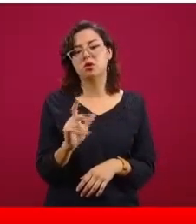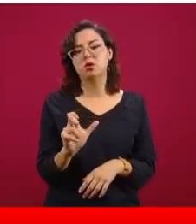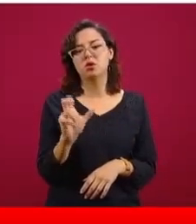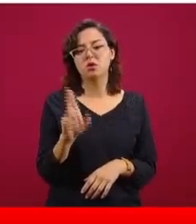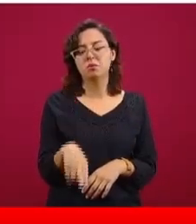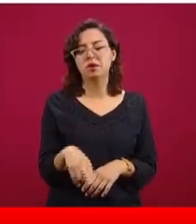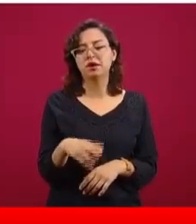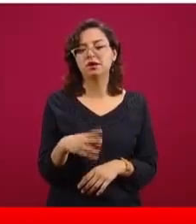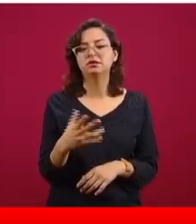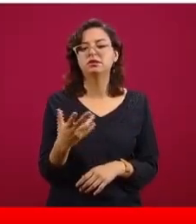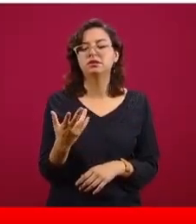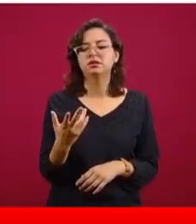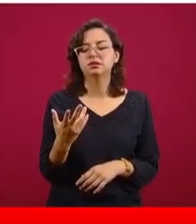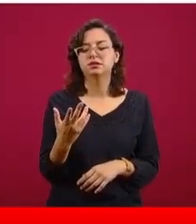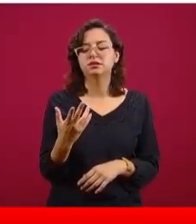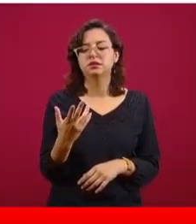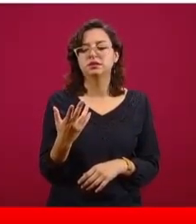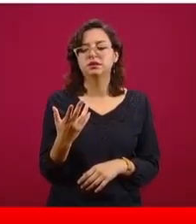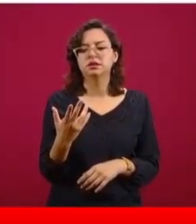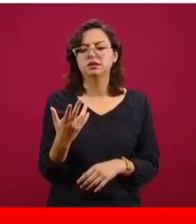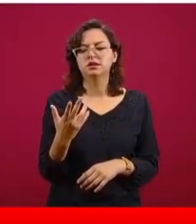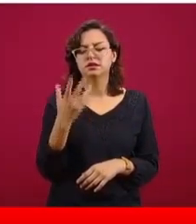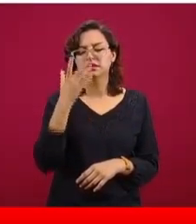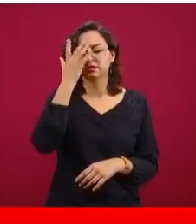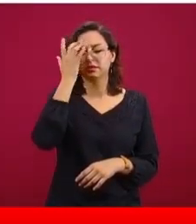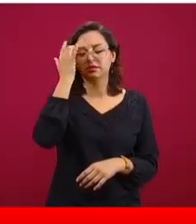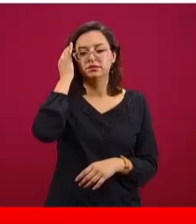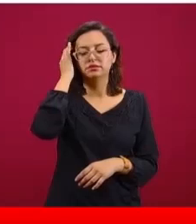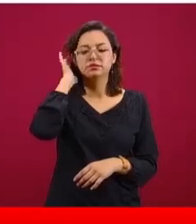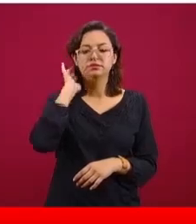aquí en cuautitlán